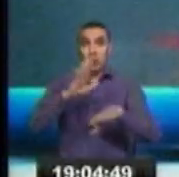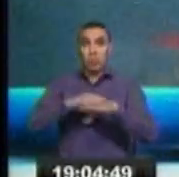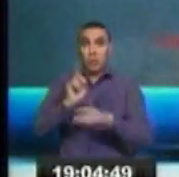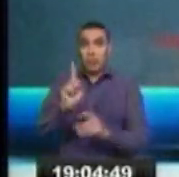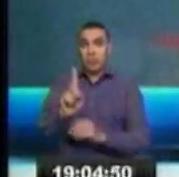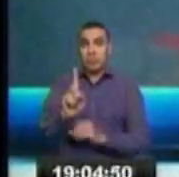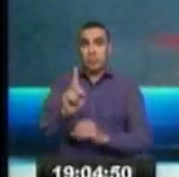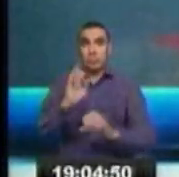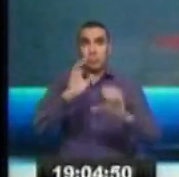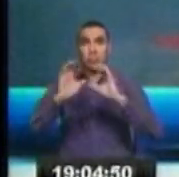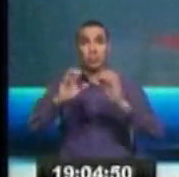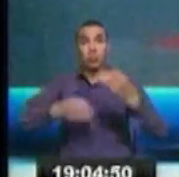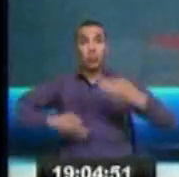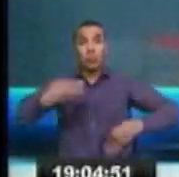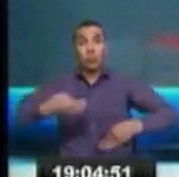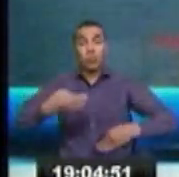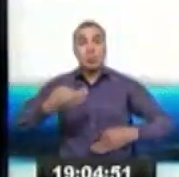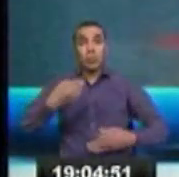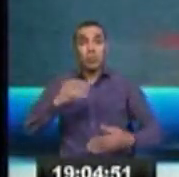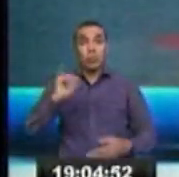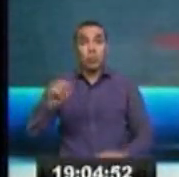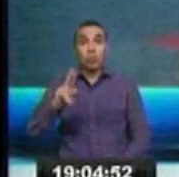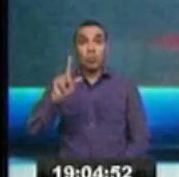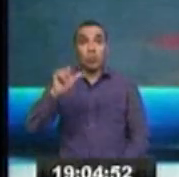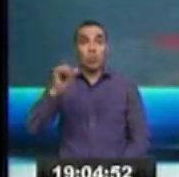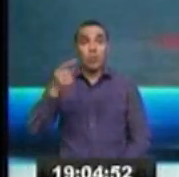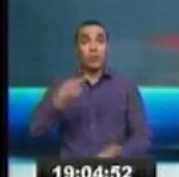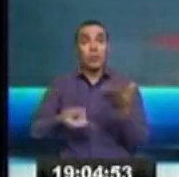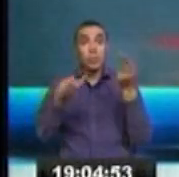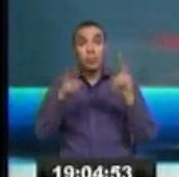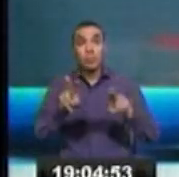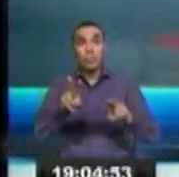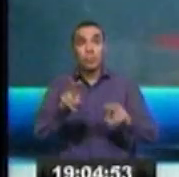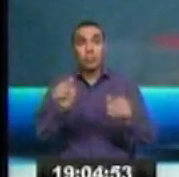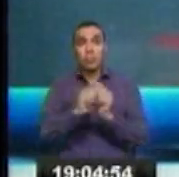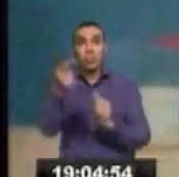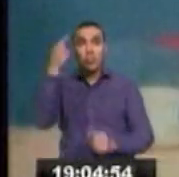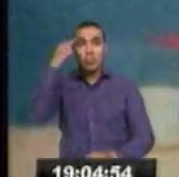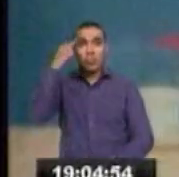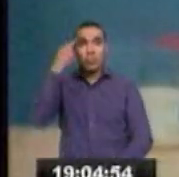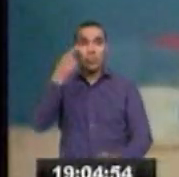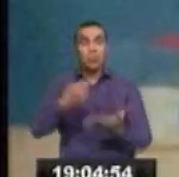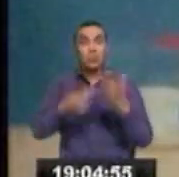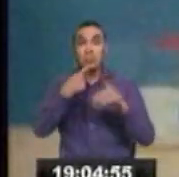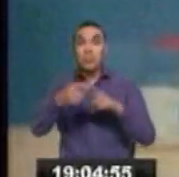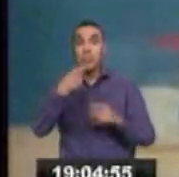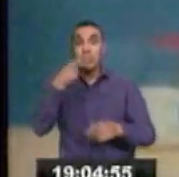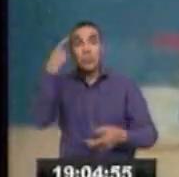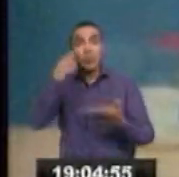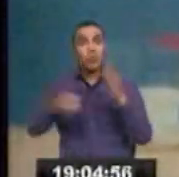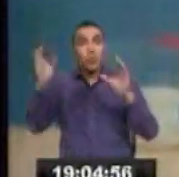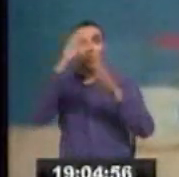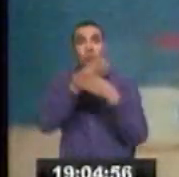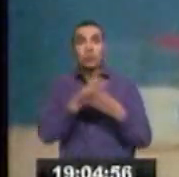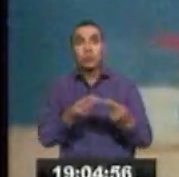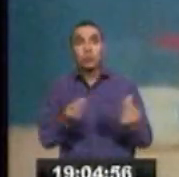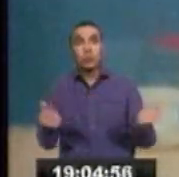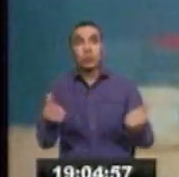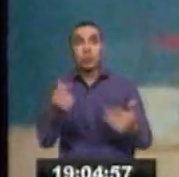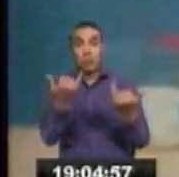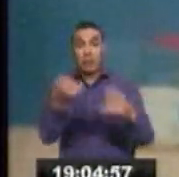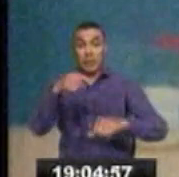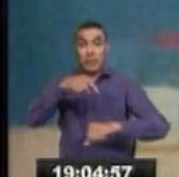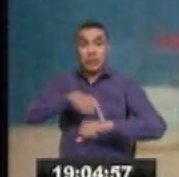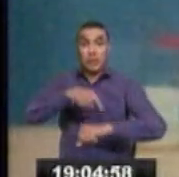que es con la Procuraduría Jurídica del señor Assange y con el gobierno del Reino Británico para encontrarle una solución. En este